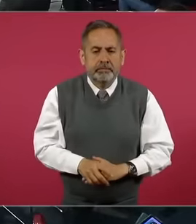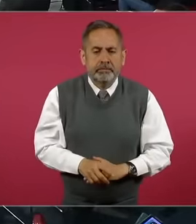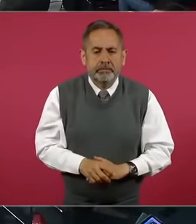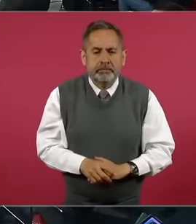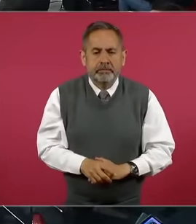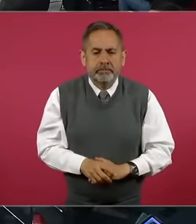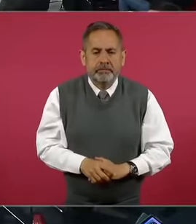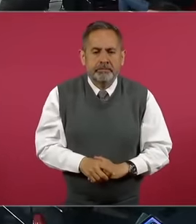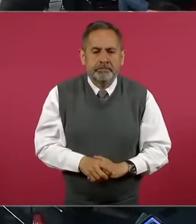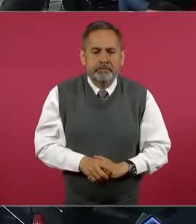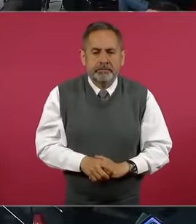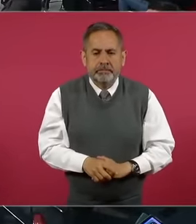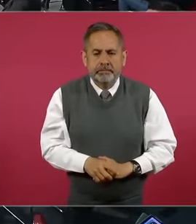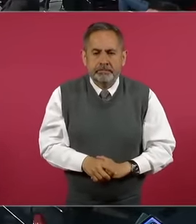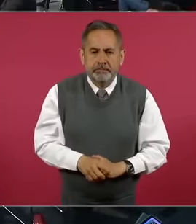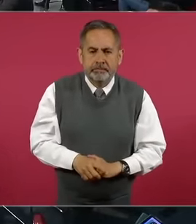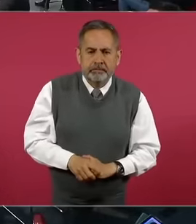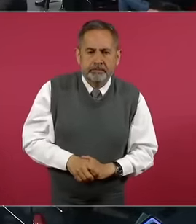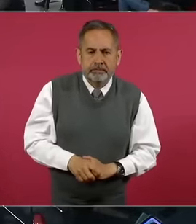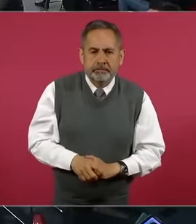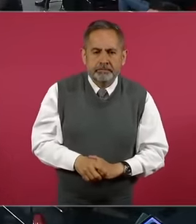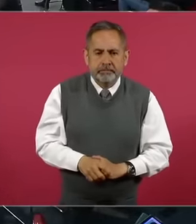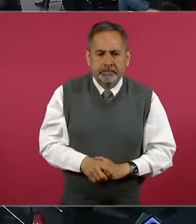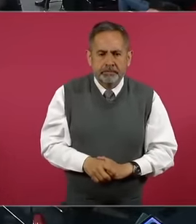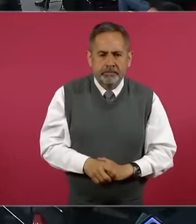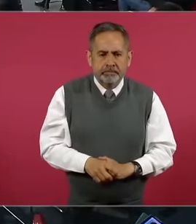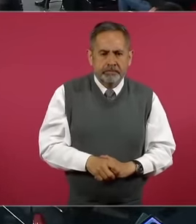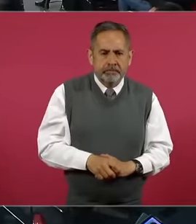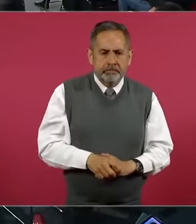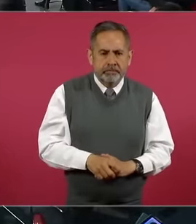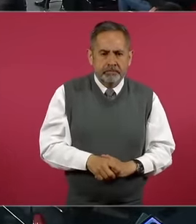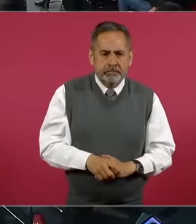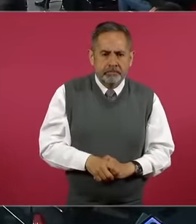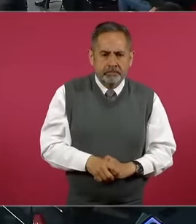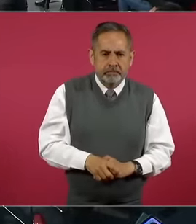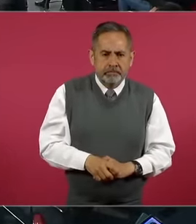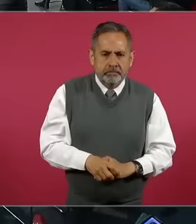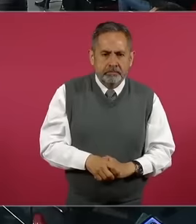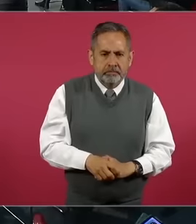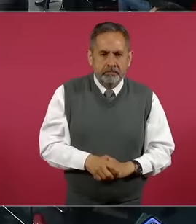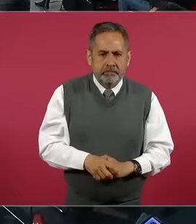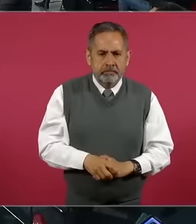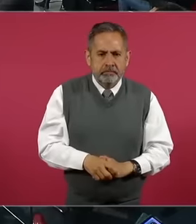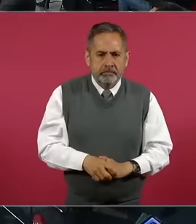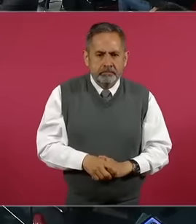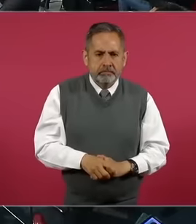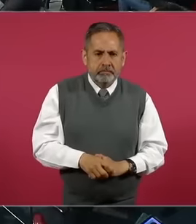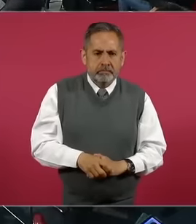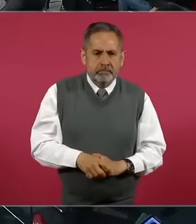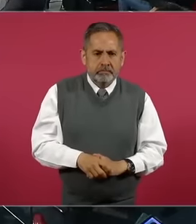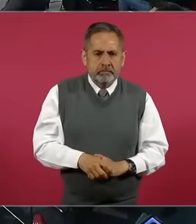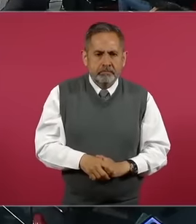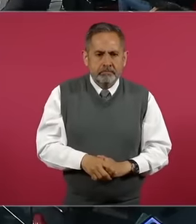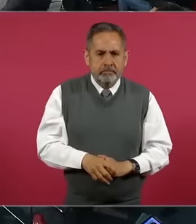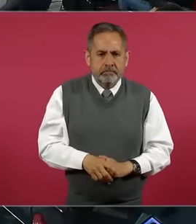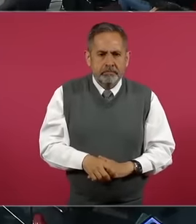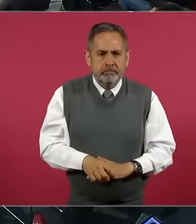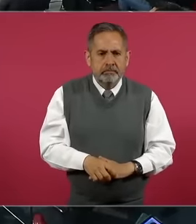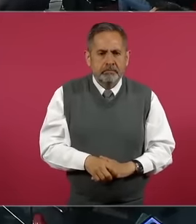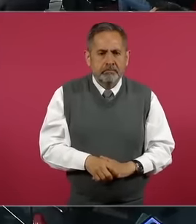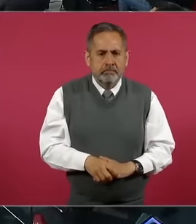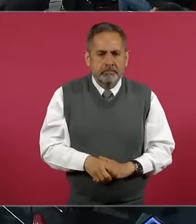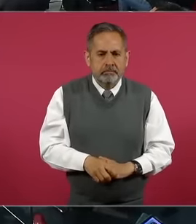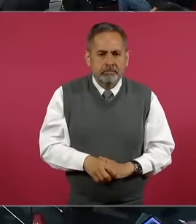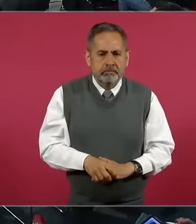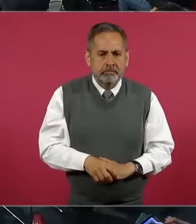El primero, ¿usted ya durmió? ¿Usted ya no duerme en Palacio Nacional? ¿Ya qué? ¿Usted ya no duerme en Palacio Nacional? Sí, sí. ¿Todavía? Sí. ¿Y